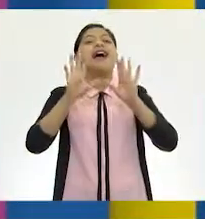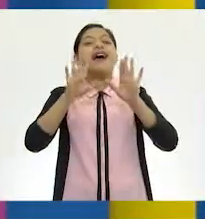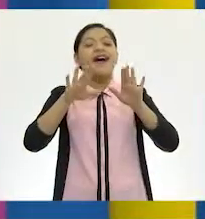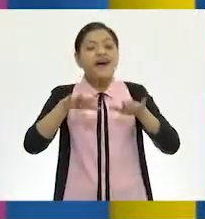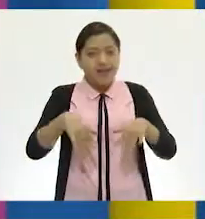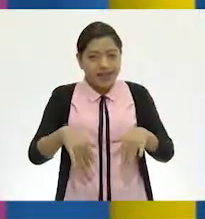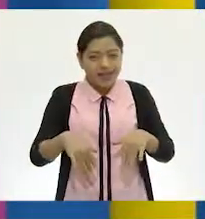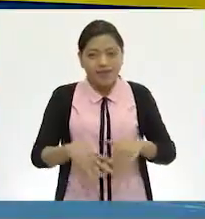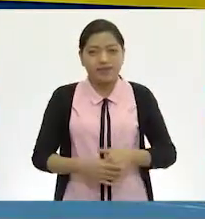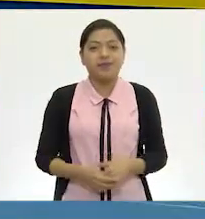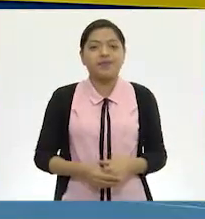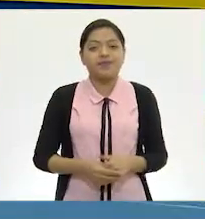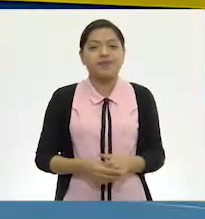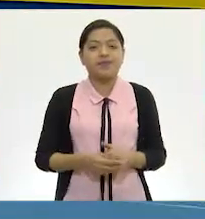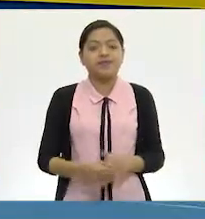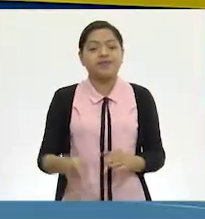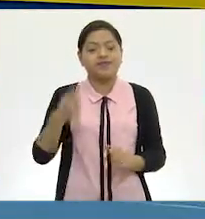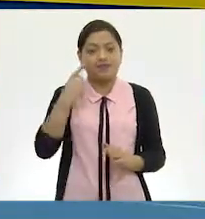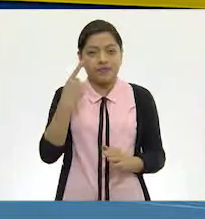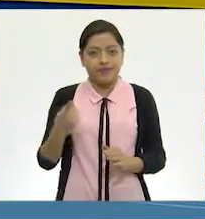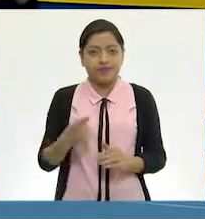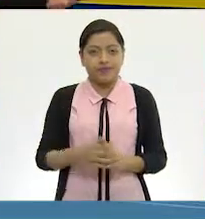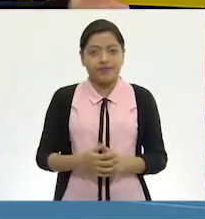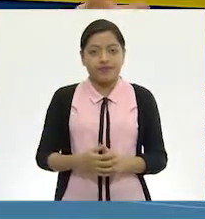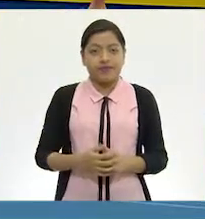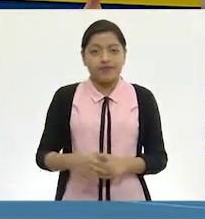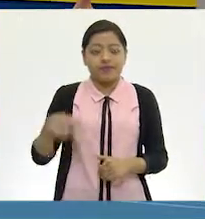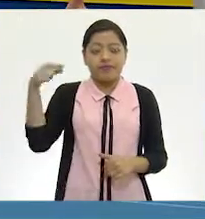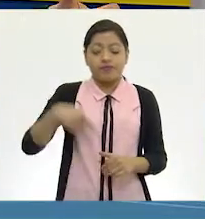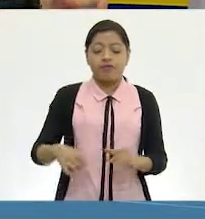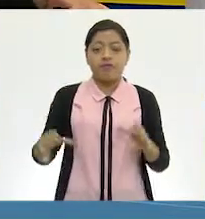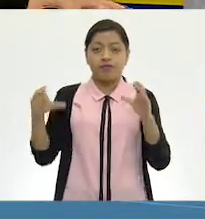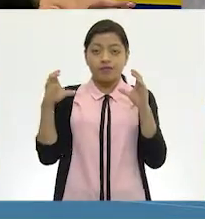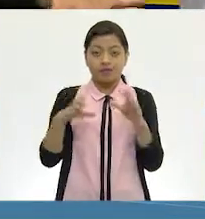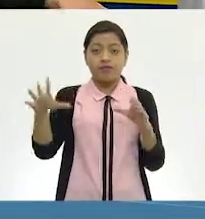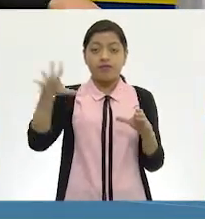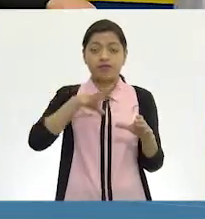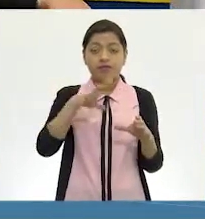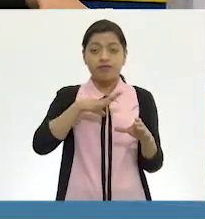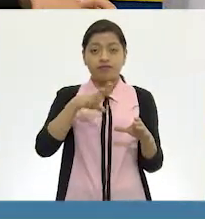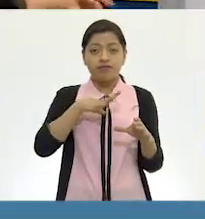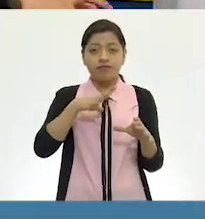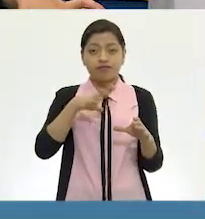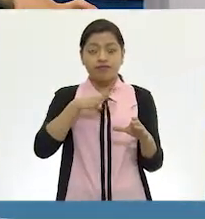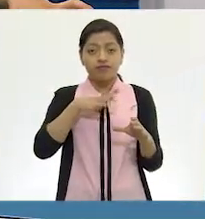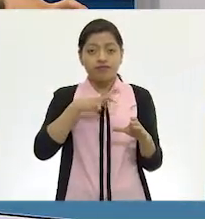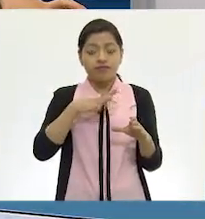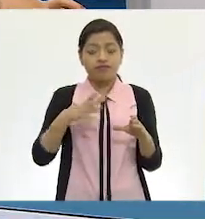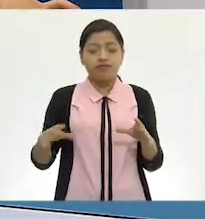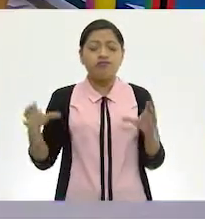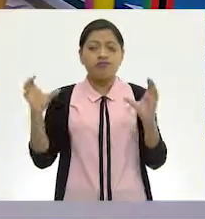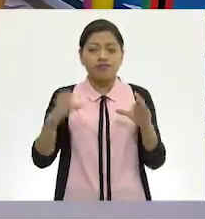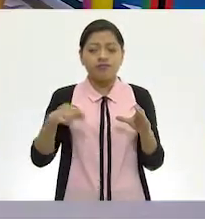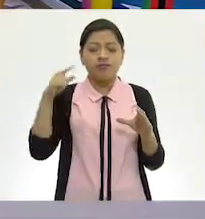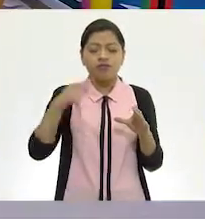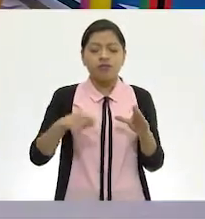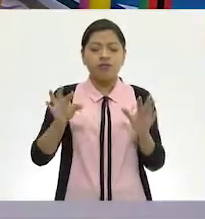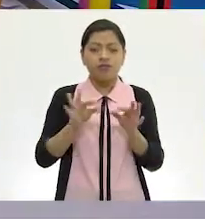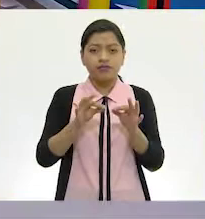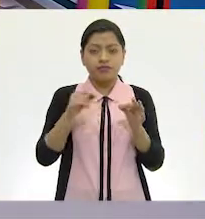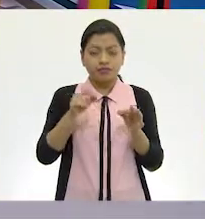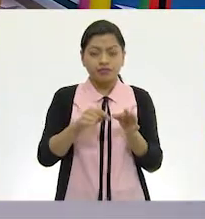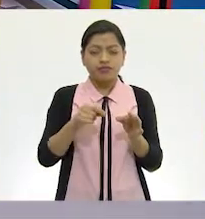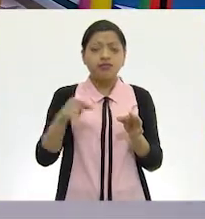Entonces, aquí tenemos en este recipiente una serie de consignas que